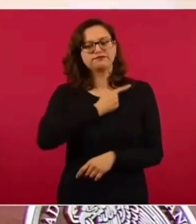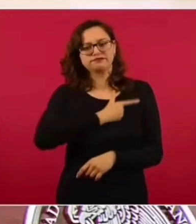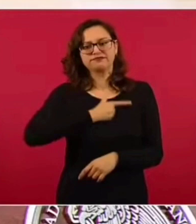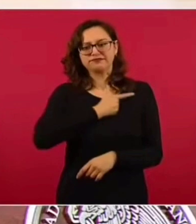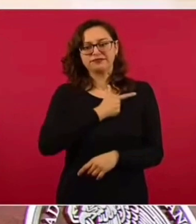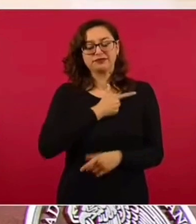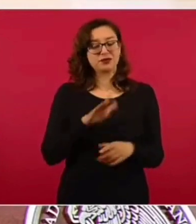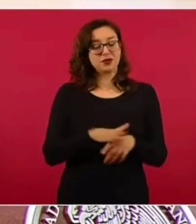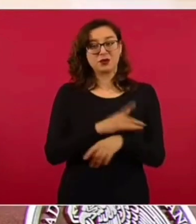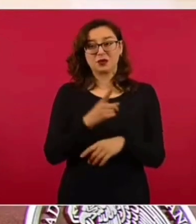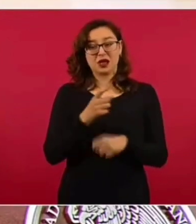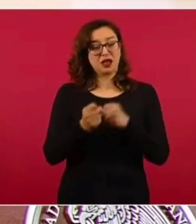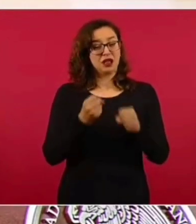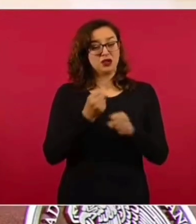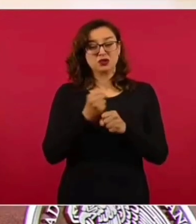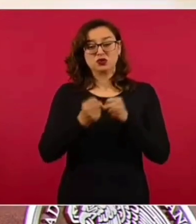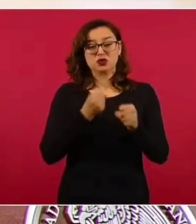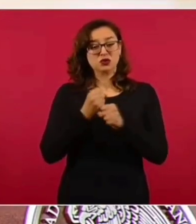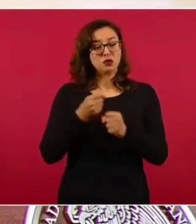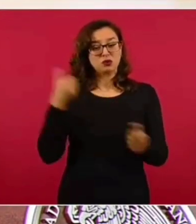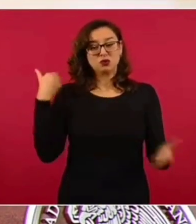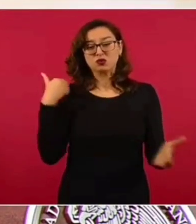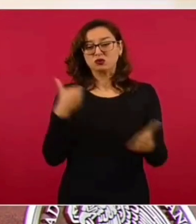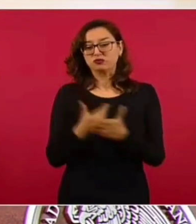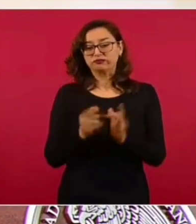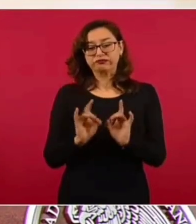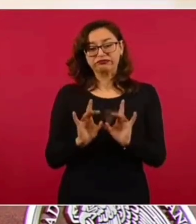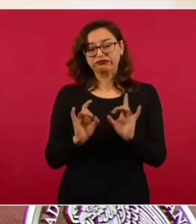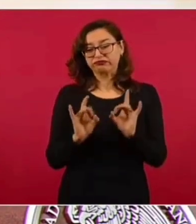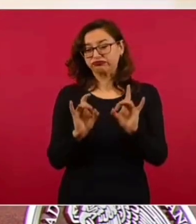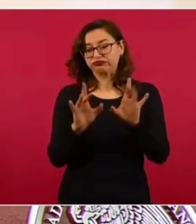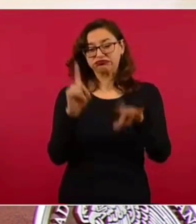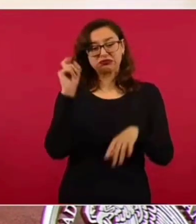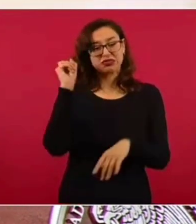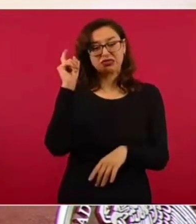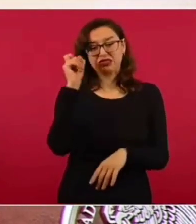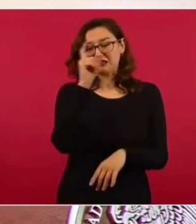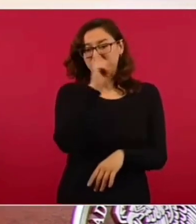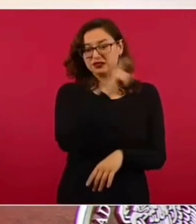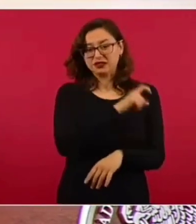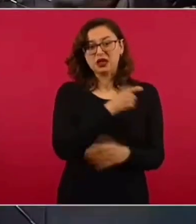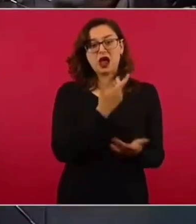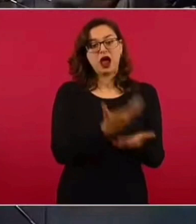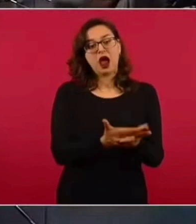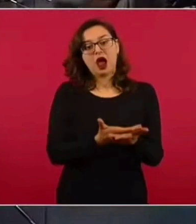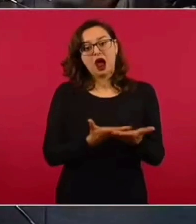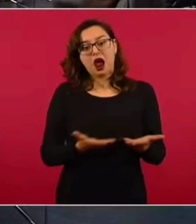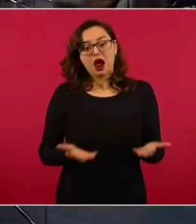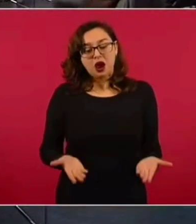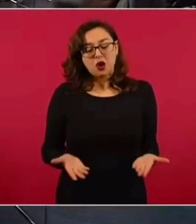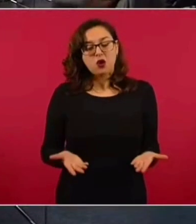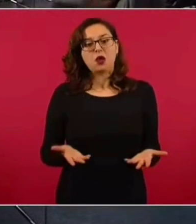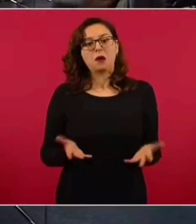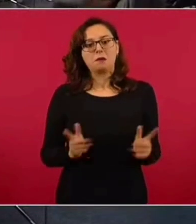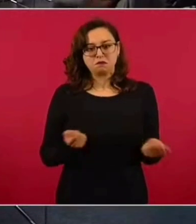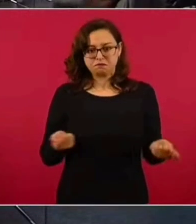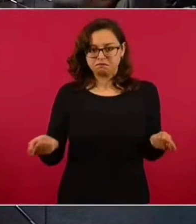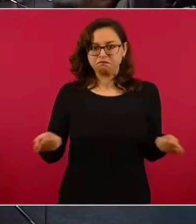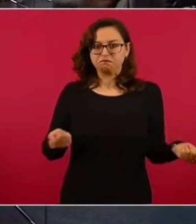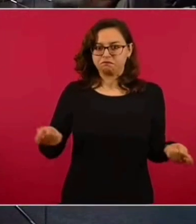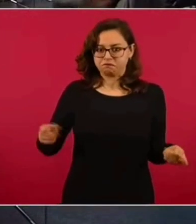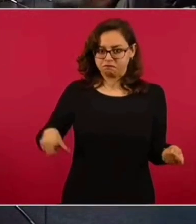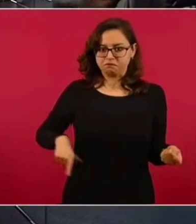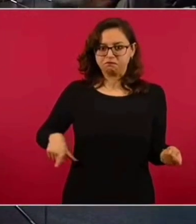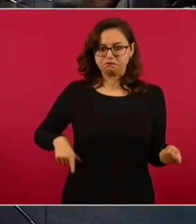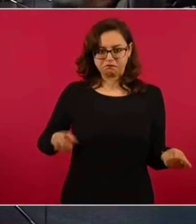habían pasado por momentos difíciles, ahora siento que hay más